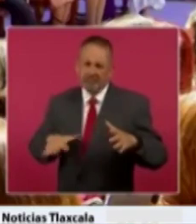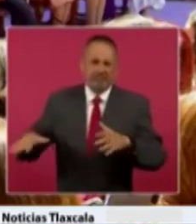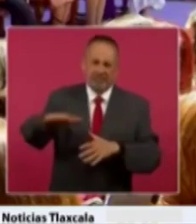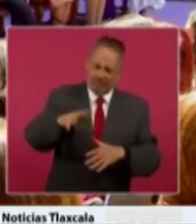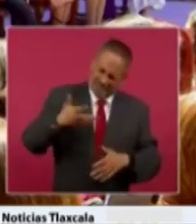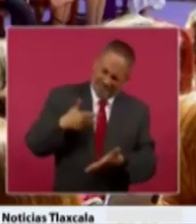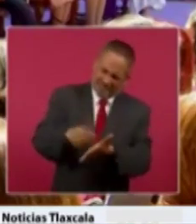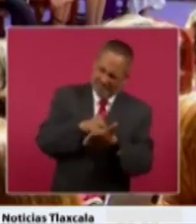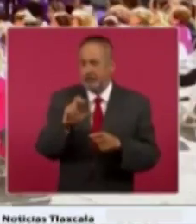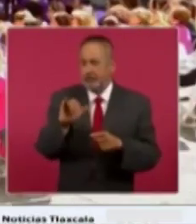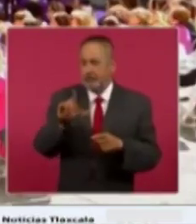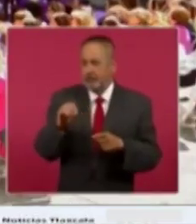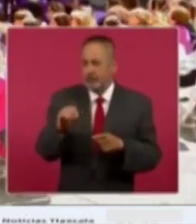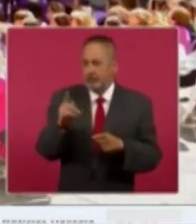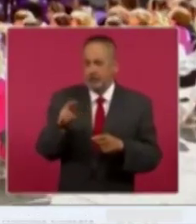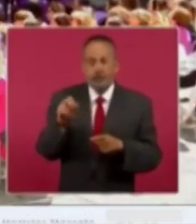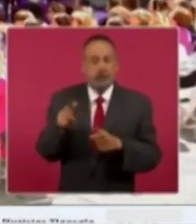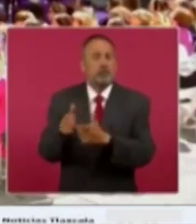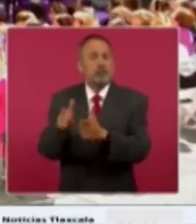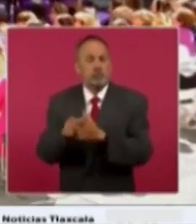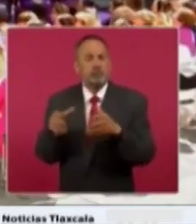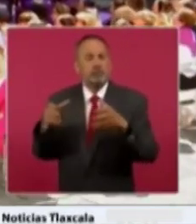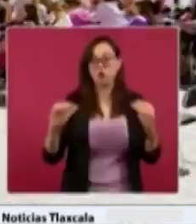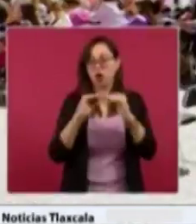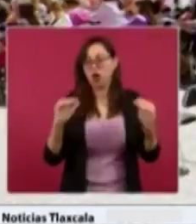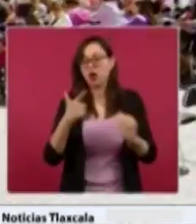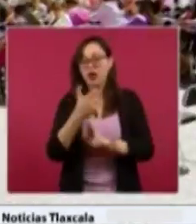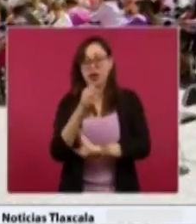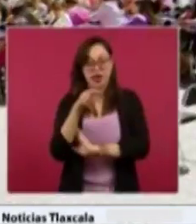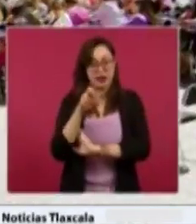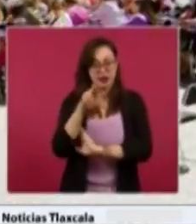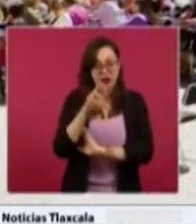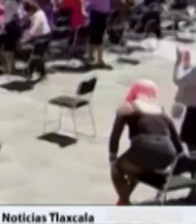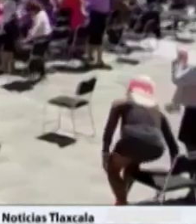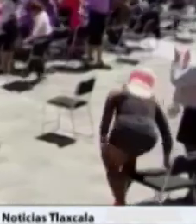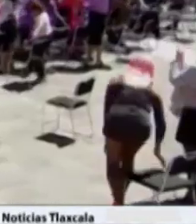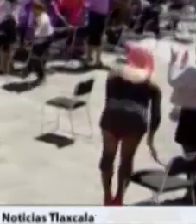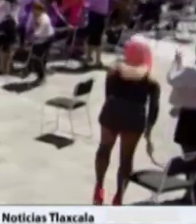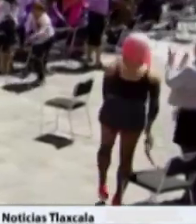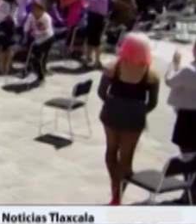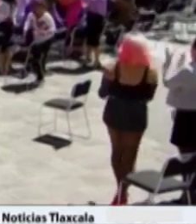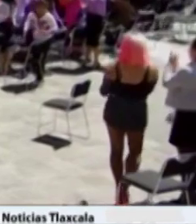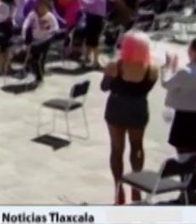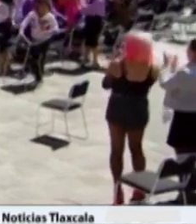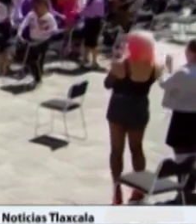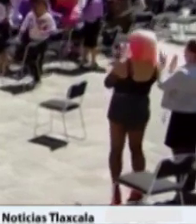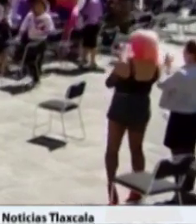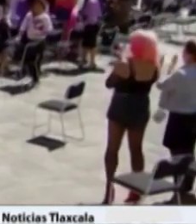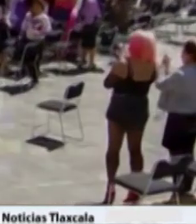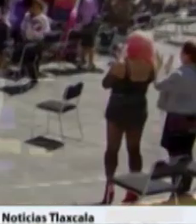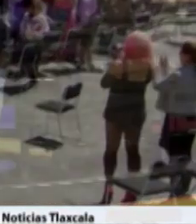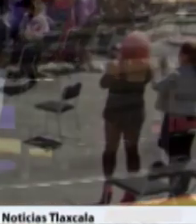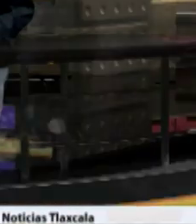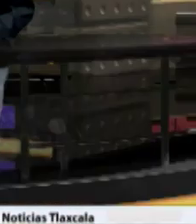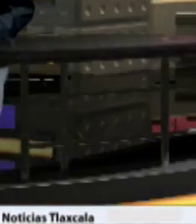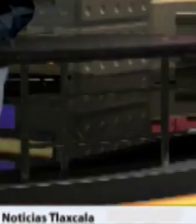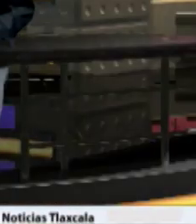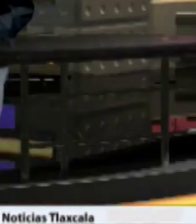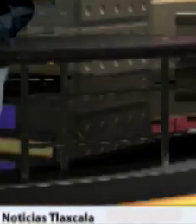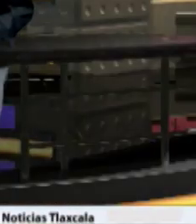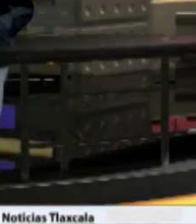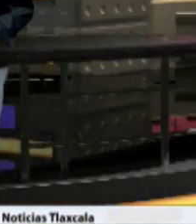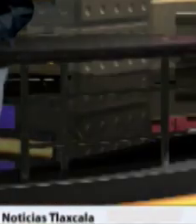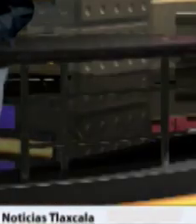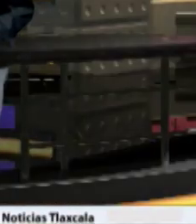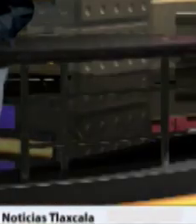Salgado, Elena Espinosa y Laida Sansores, además de senadoras y diputadas federales. Con información de la redacción, Ahora Noticias.